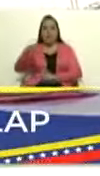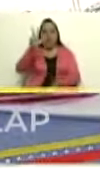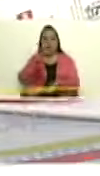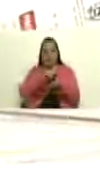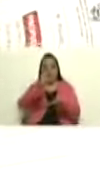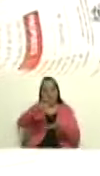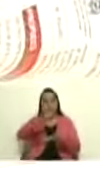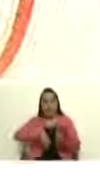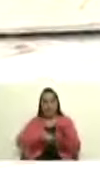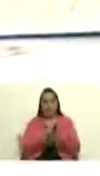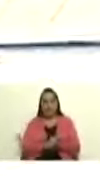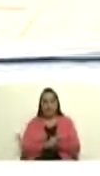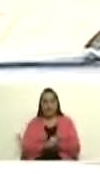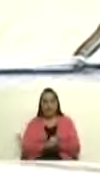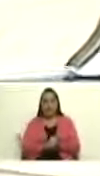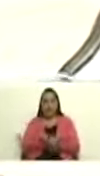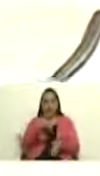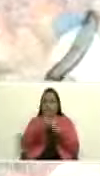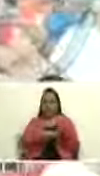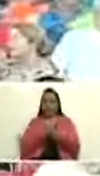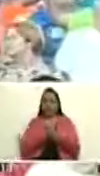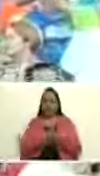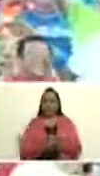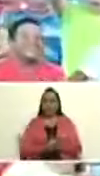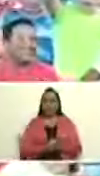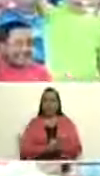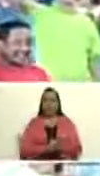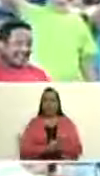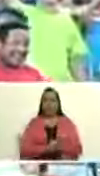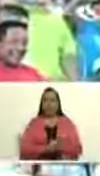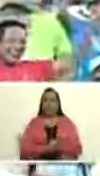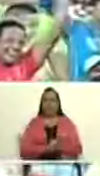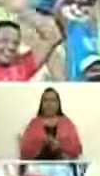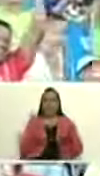refrendado. ¡Cúmplase!